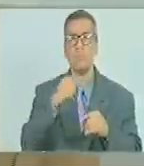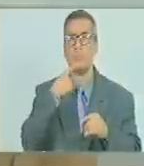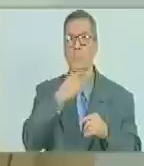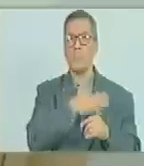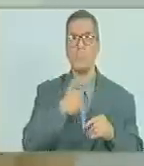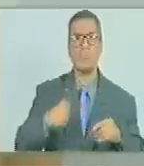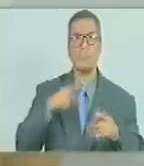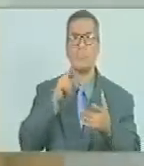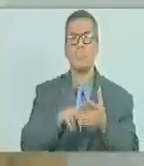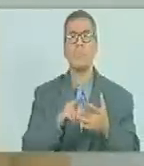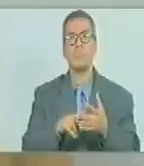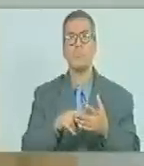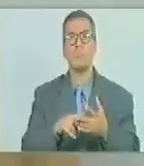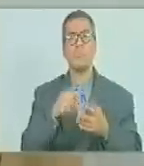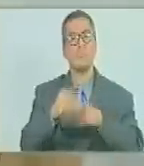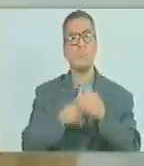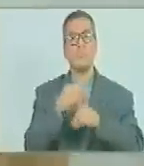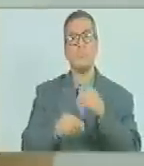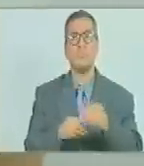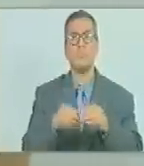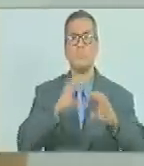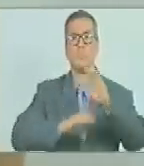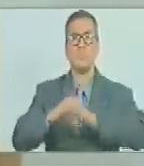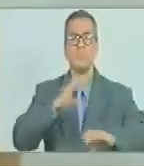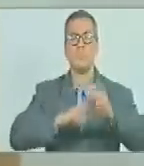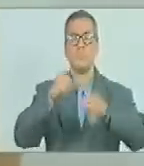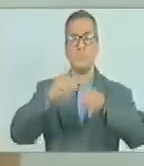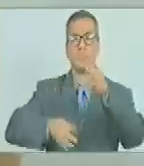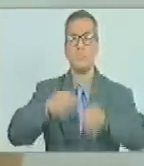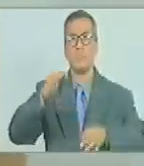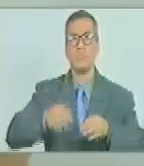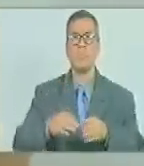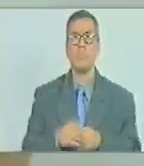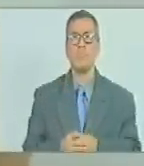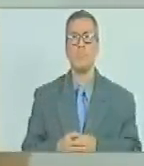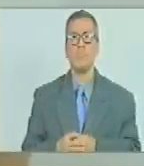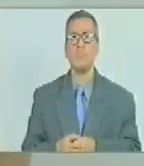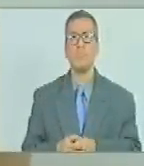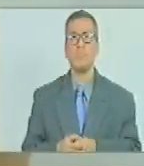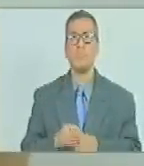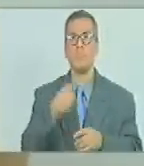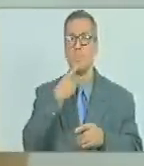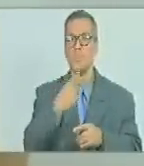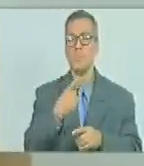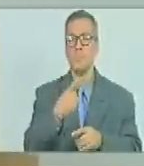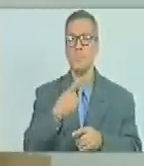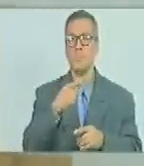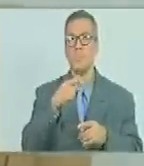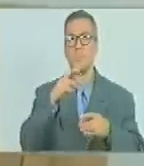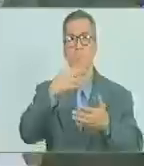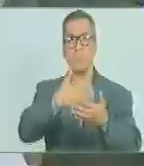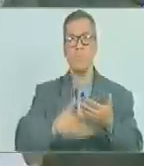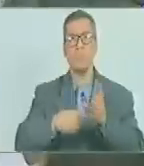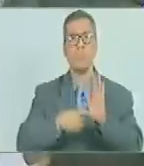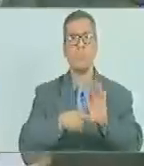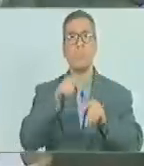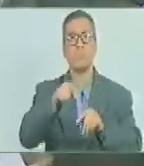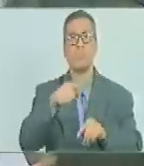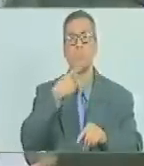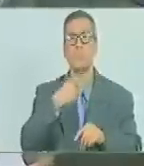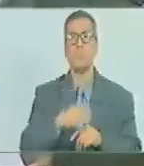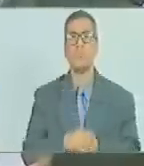no pertenecemos ni practicamos la ciencia jurídica. A confesión de parte, relevo de pruebas. ¿Qué quiere decir